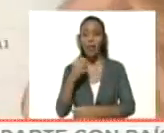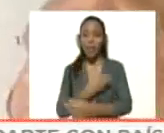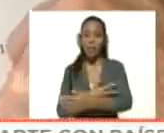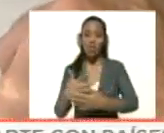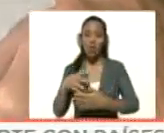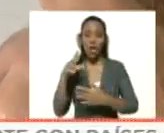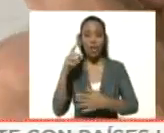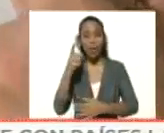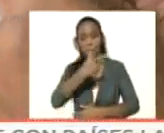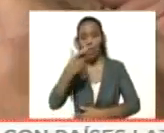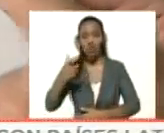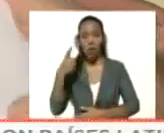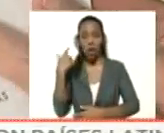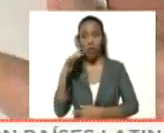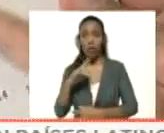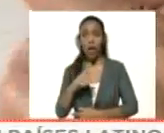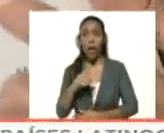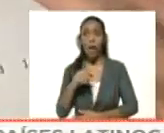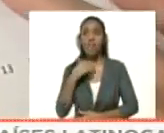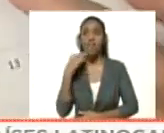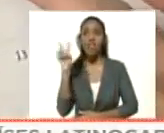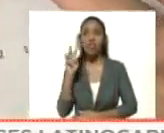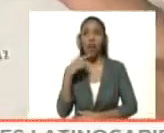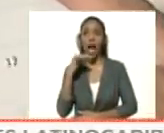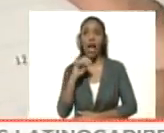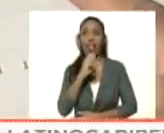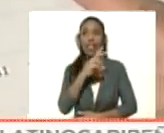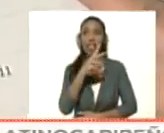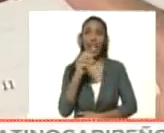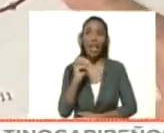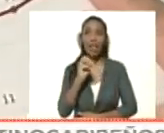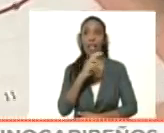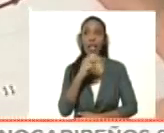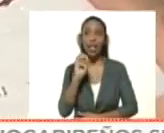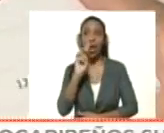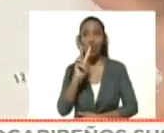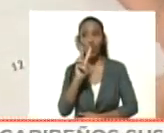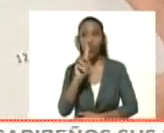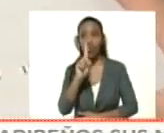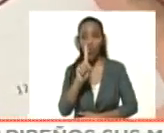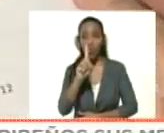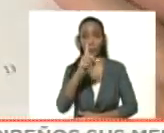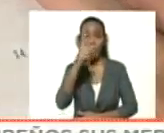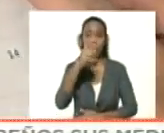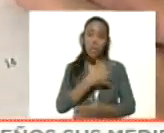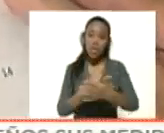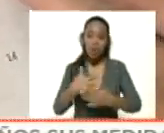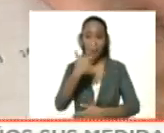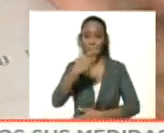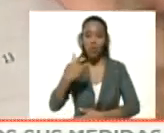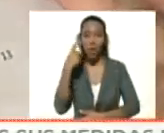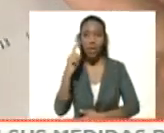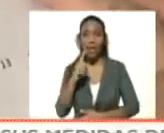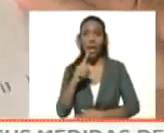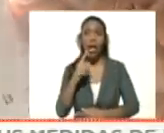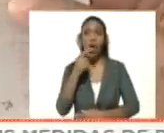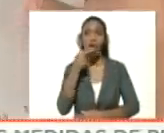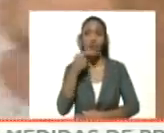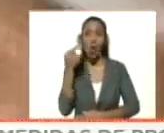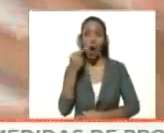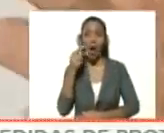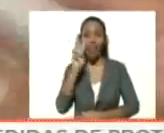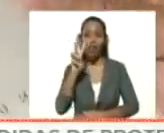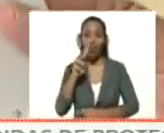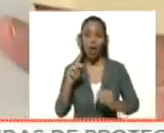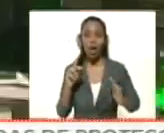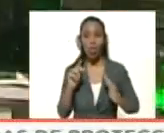azul. Venezuela tiene aproximadamente cerca de los 30, 31 millones de habitantes, es la curva roja. Se nos puede